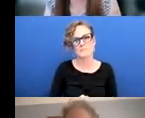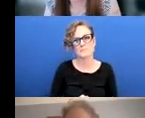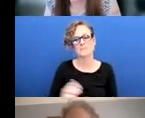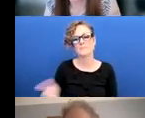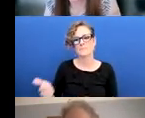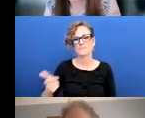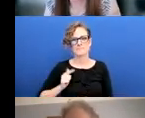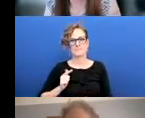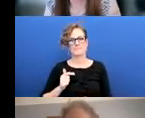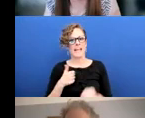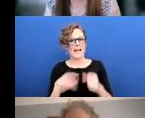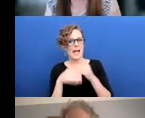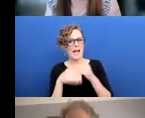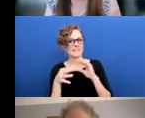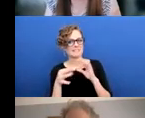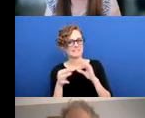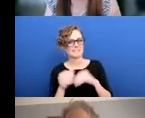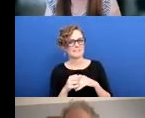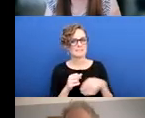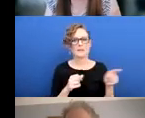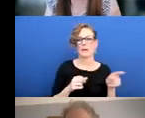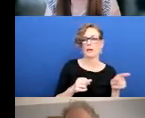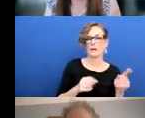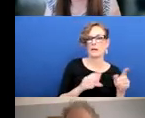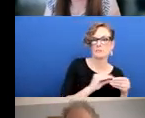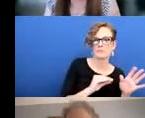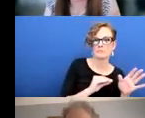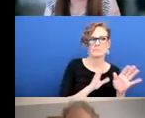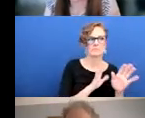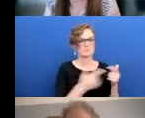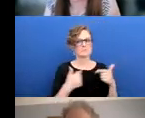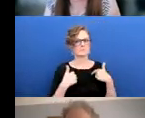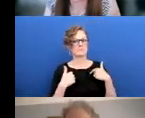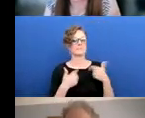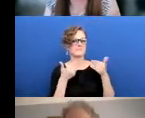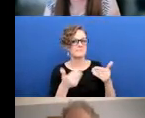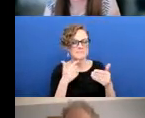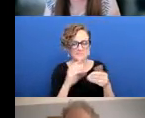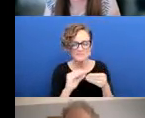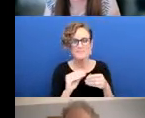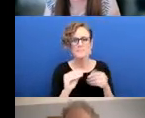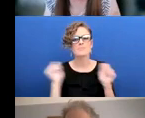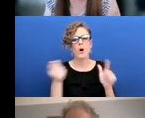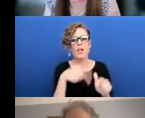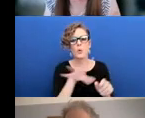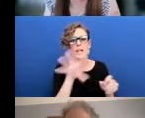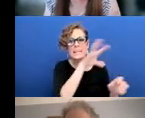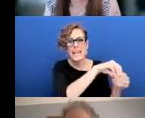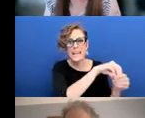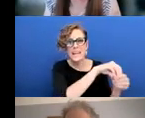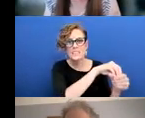participación. Quick update. Oh, go ahead. Oh no, I was just going to say, like all of you being engaged has